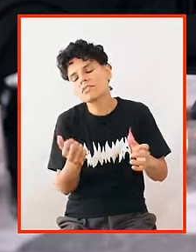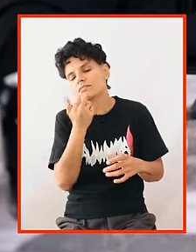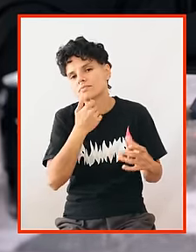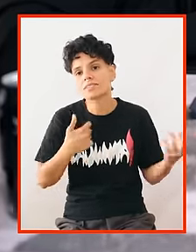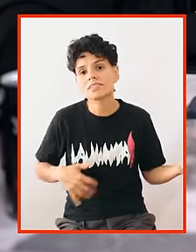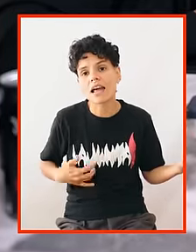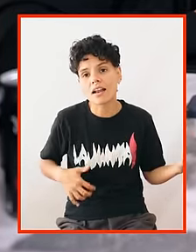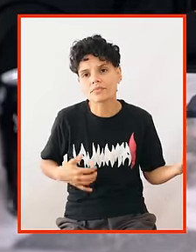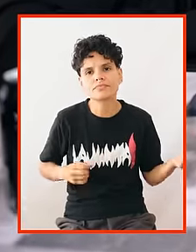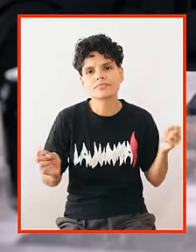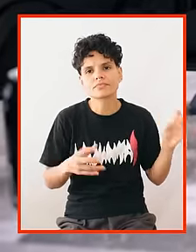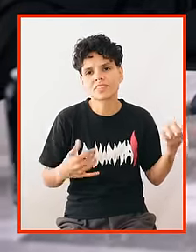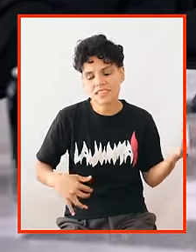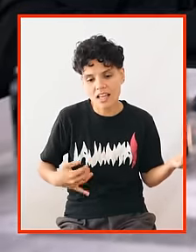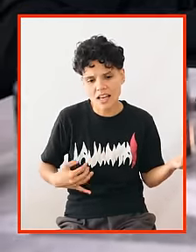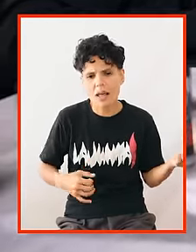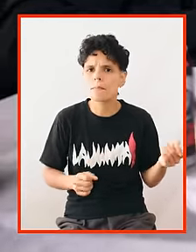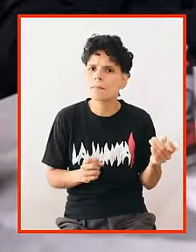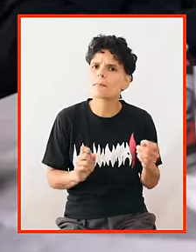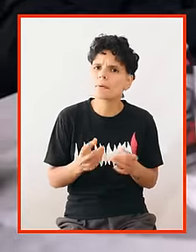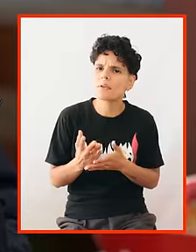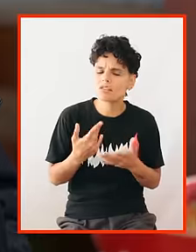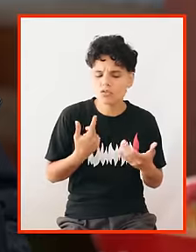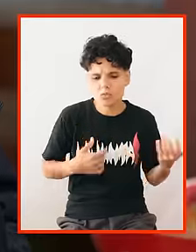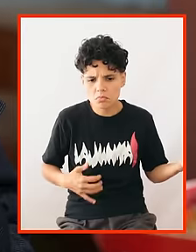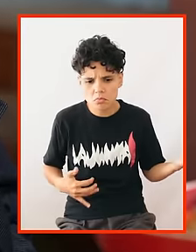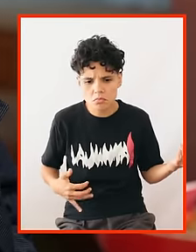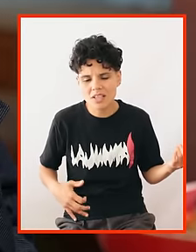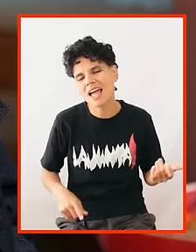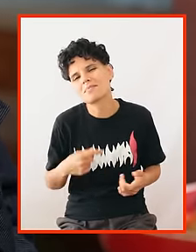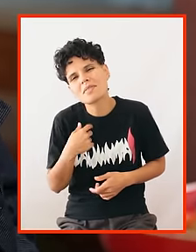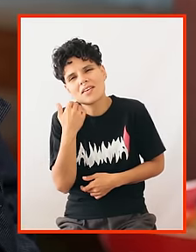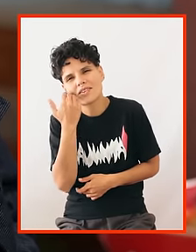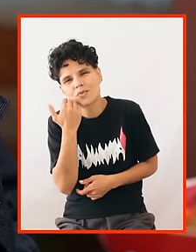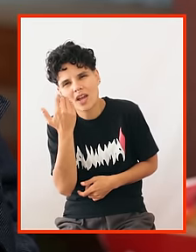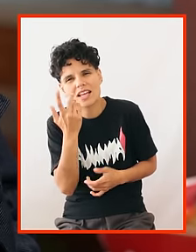y fue como de las primeras canciones que saqué. Y el profe, como sabía que a mí me